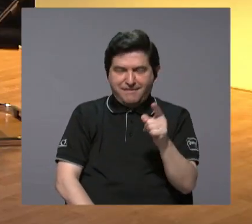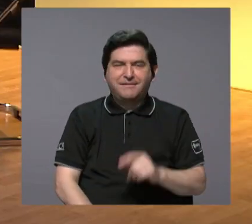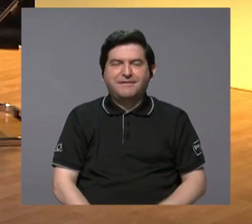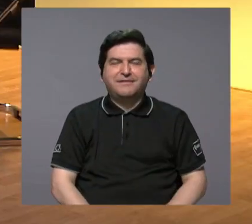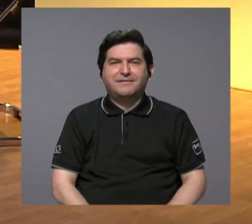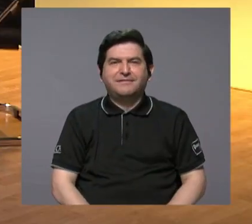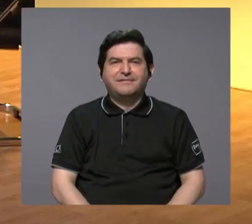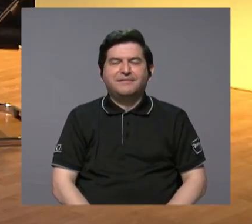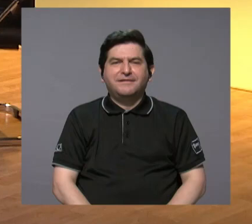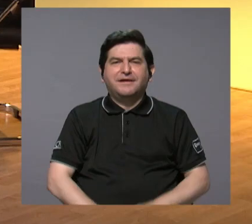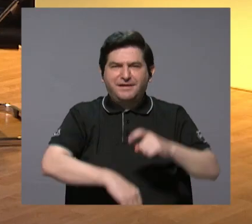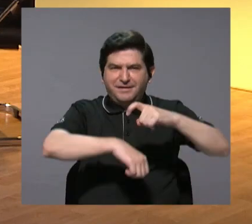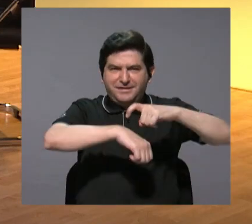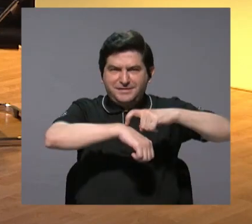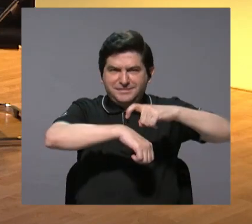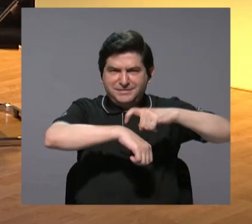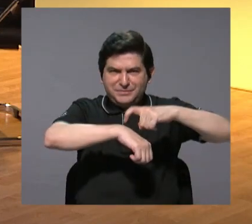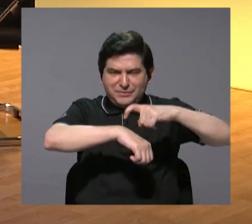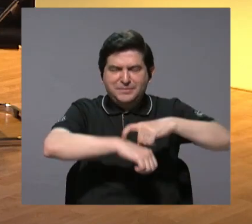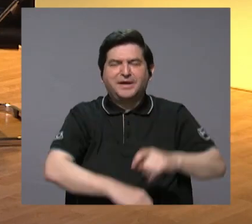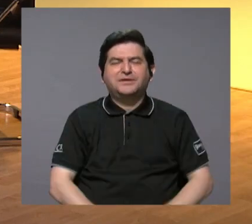estábamos cuando él estaba